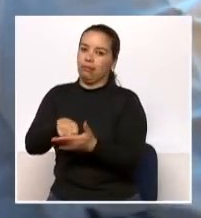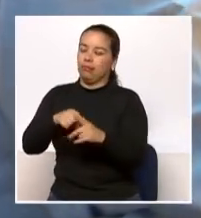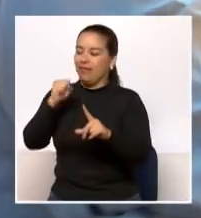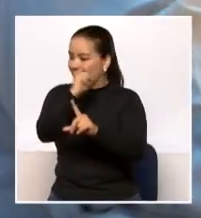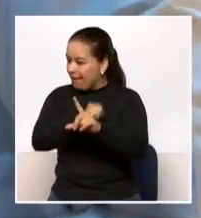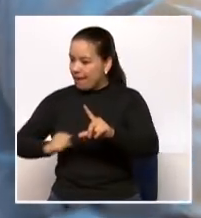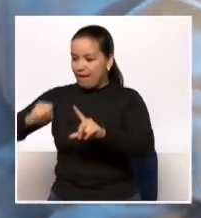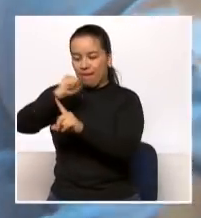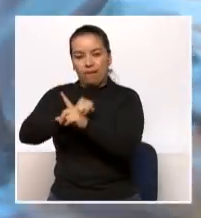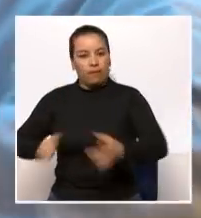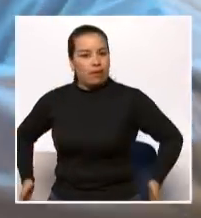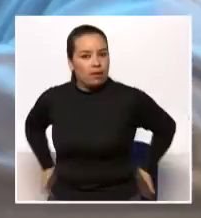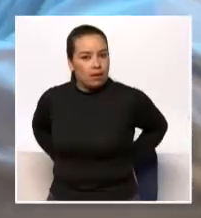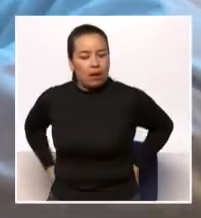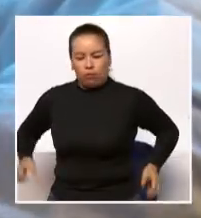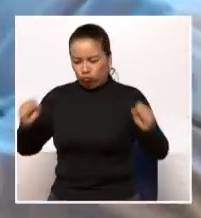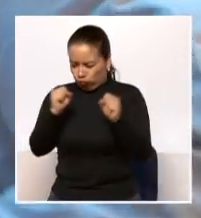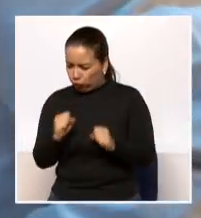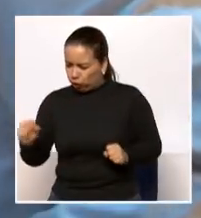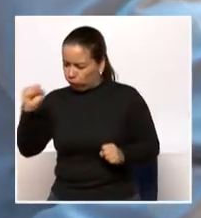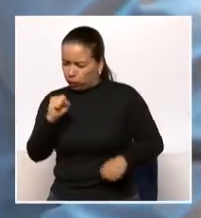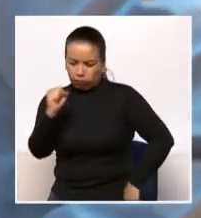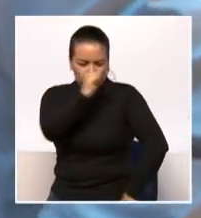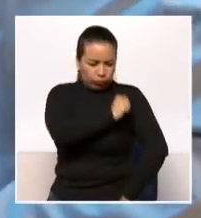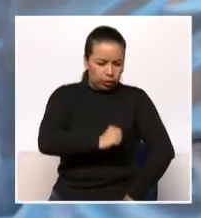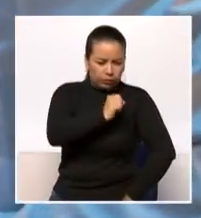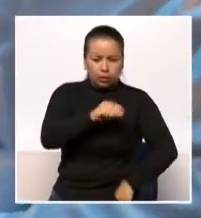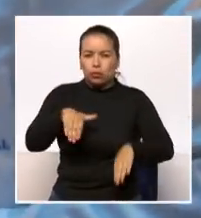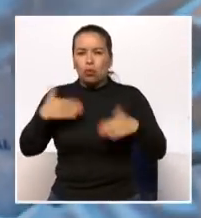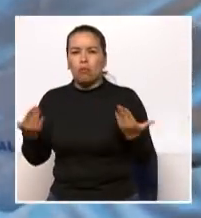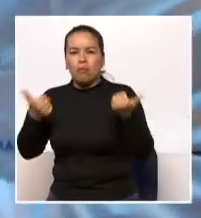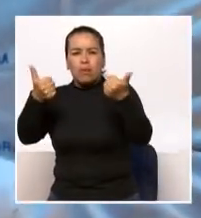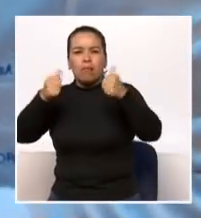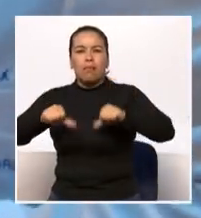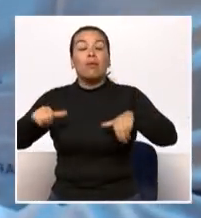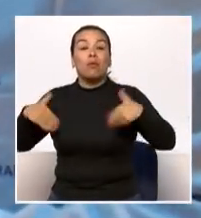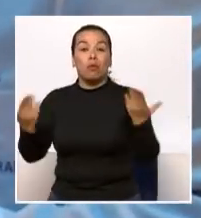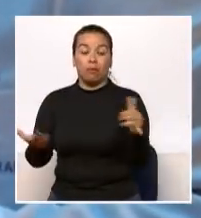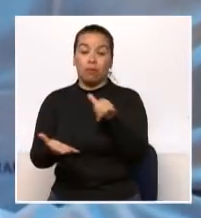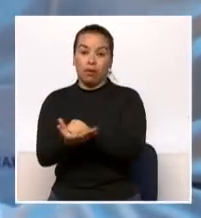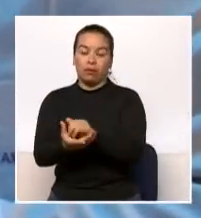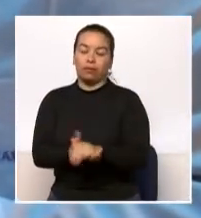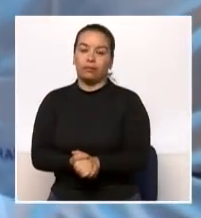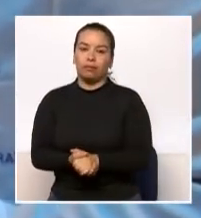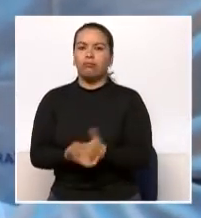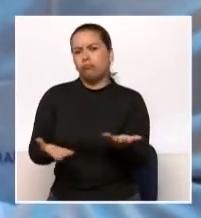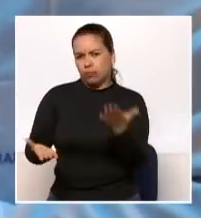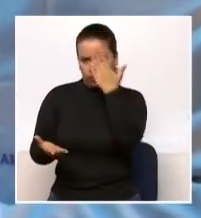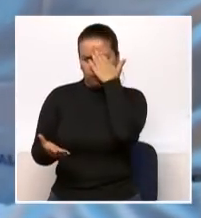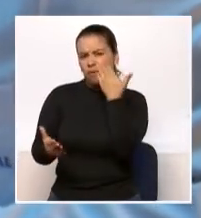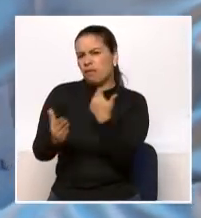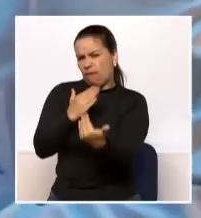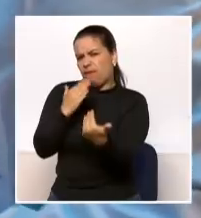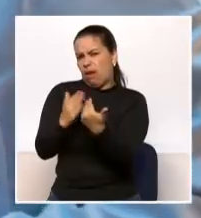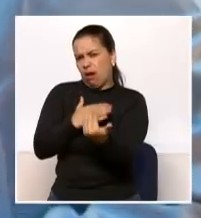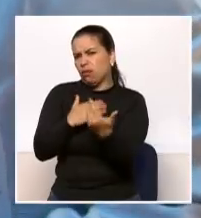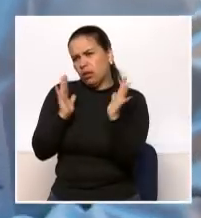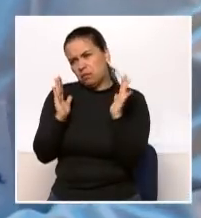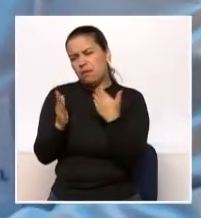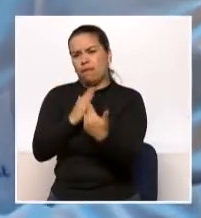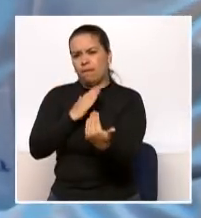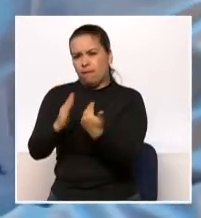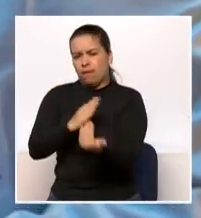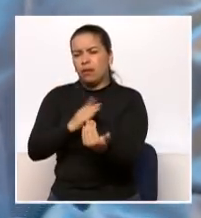ecografía renal para ver esos riñones cómo están. Porque es fácil para un paciente